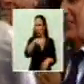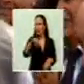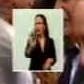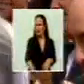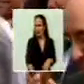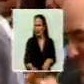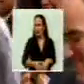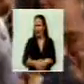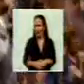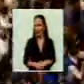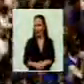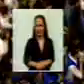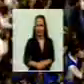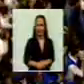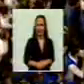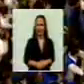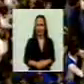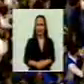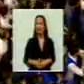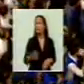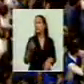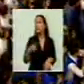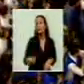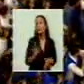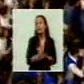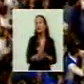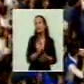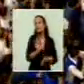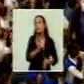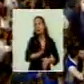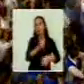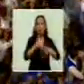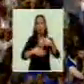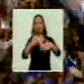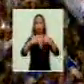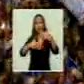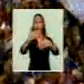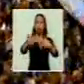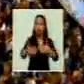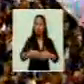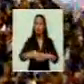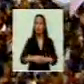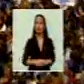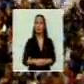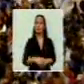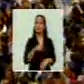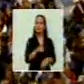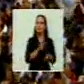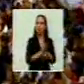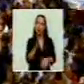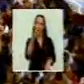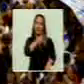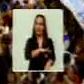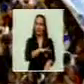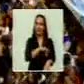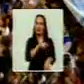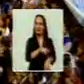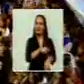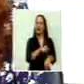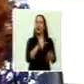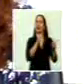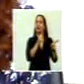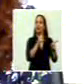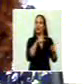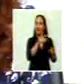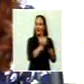Pero la evolución de las remuneraciones brutas de los docentes